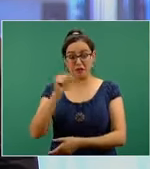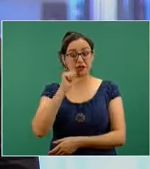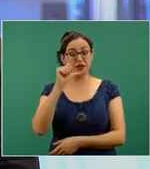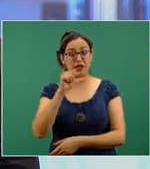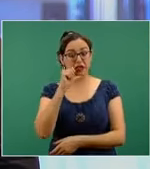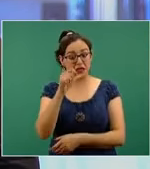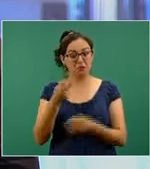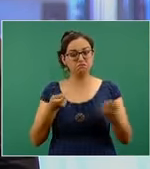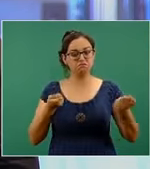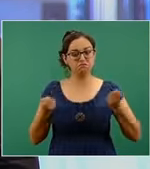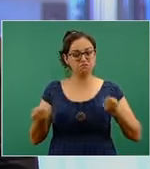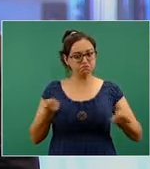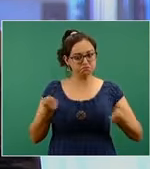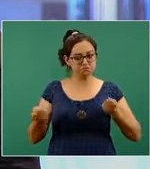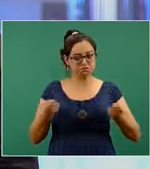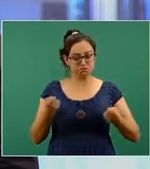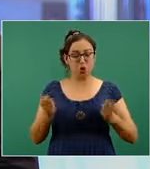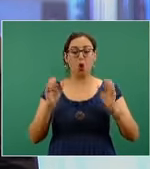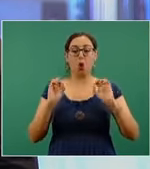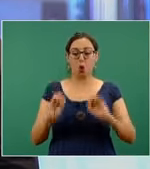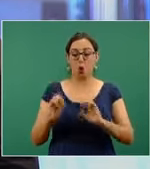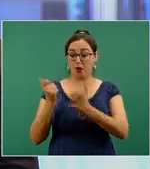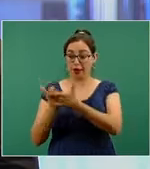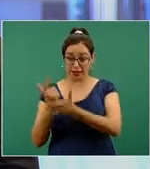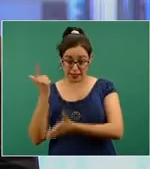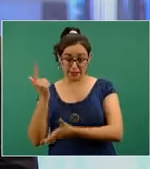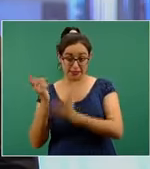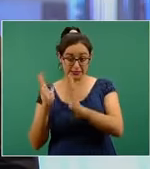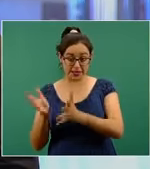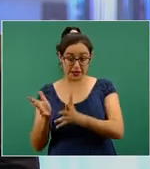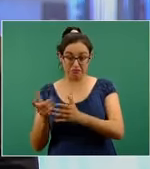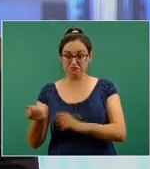habiendo desarrollado enfermedad grave, esta se